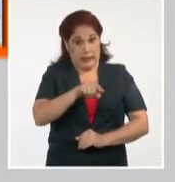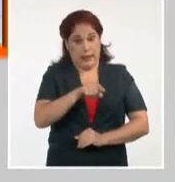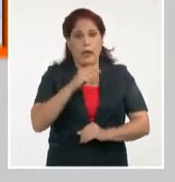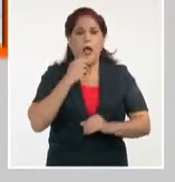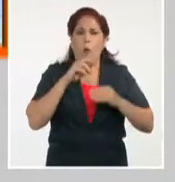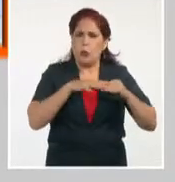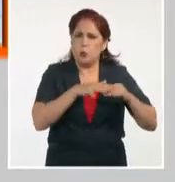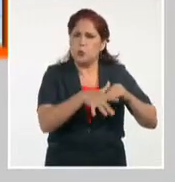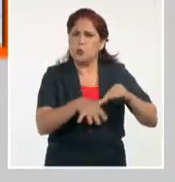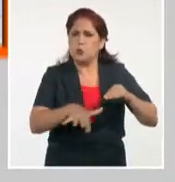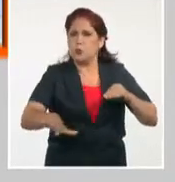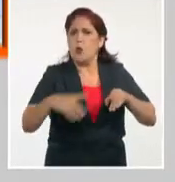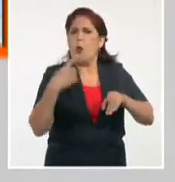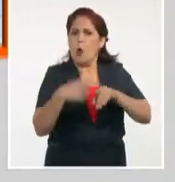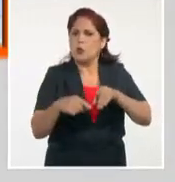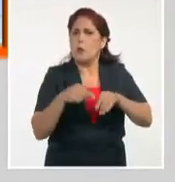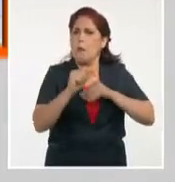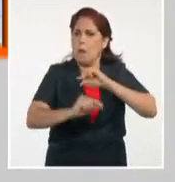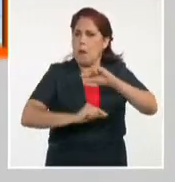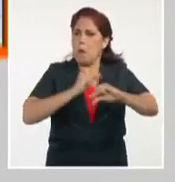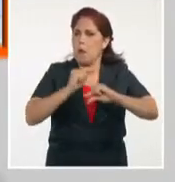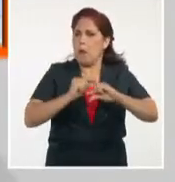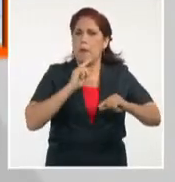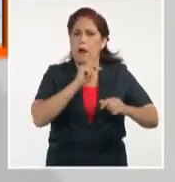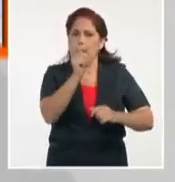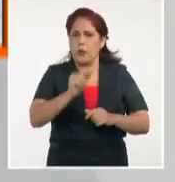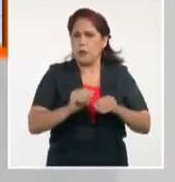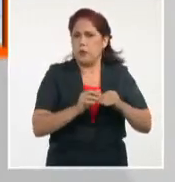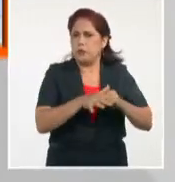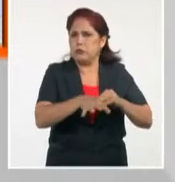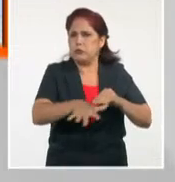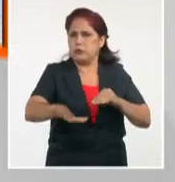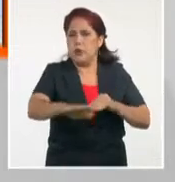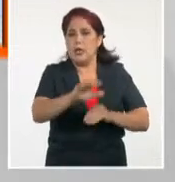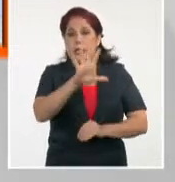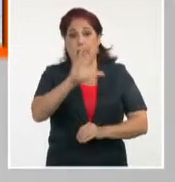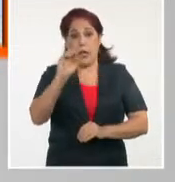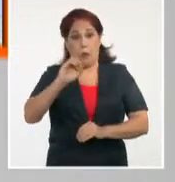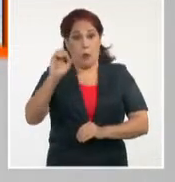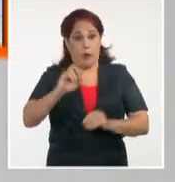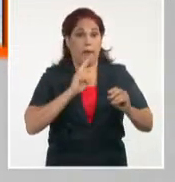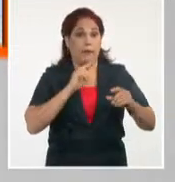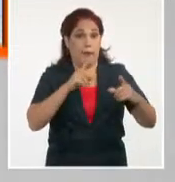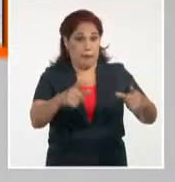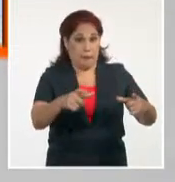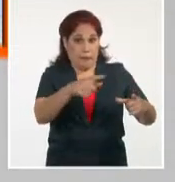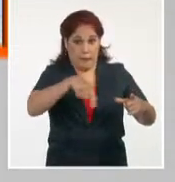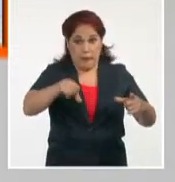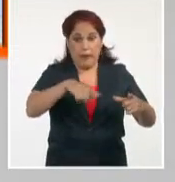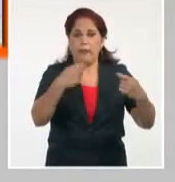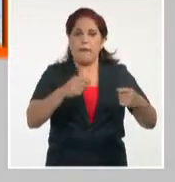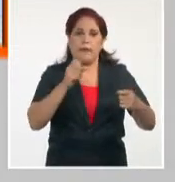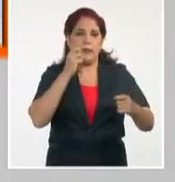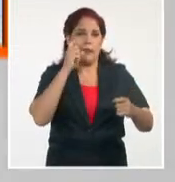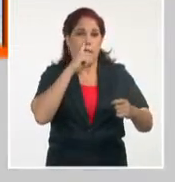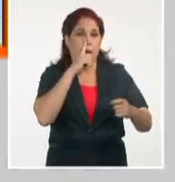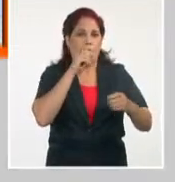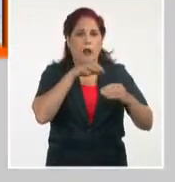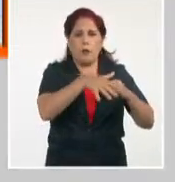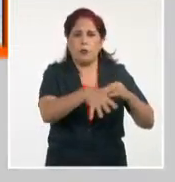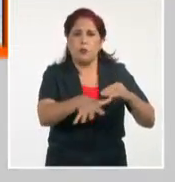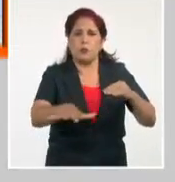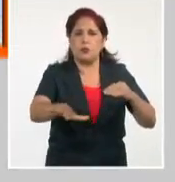algunos más que se van a incorporar. Nosotros hemos hecho un pronóstico que alrededor de 50 embalses deben terminar vertiendo con